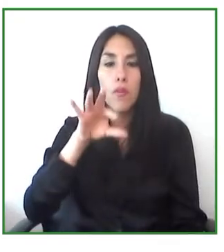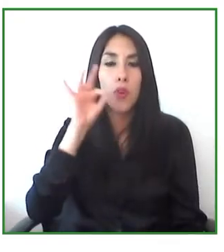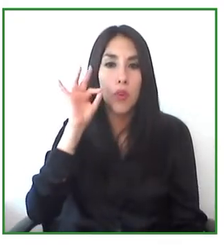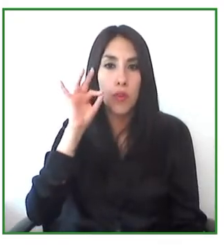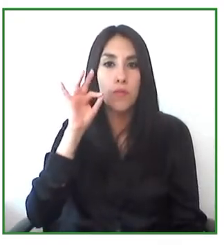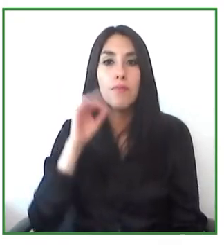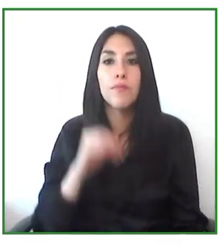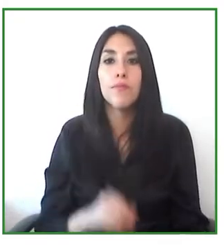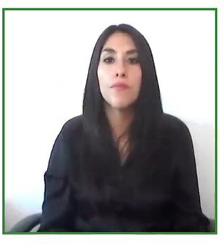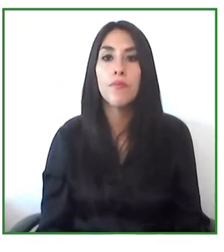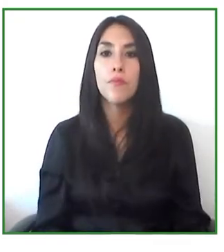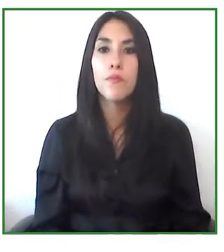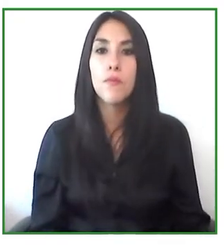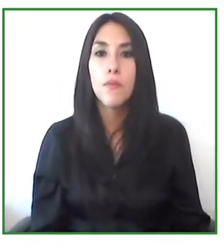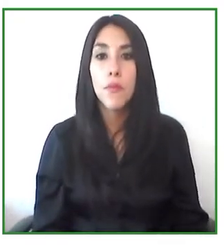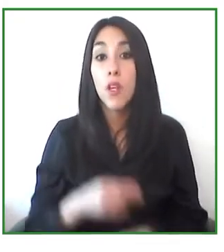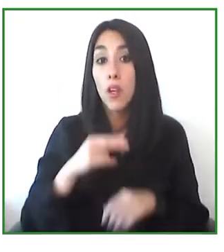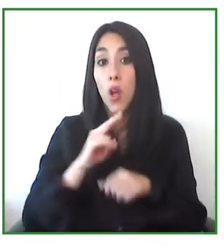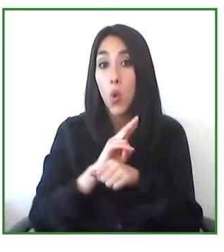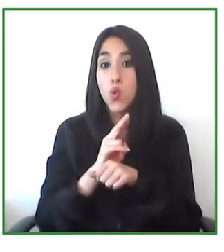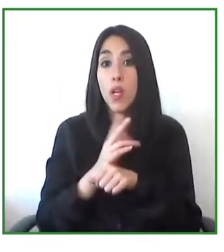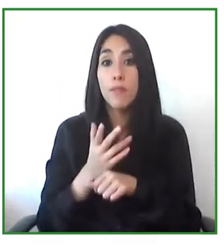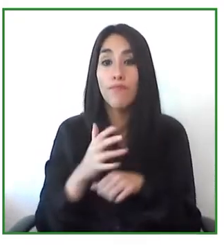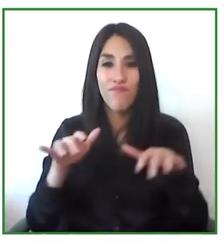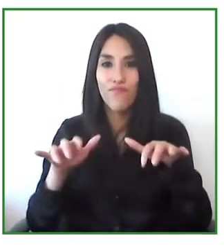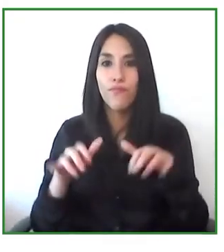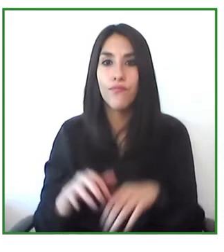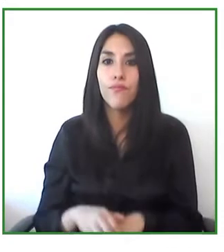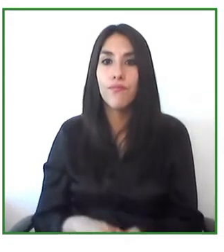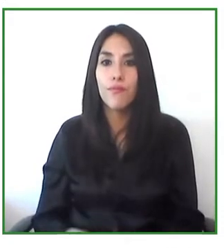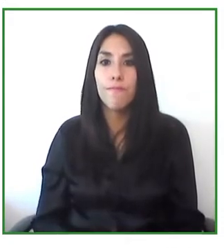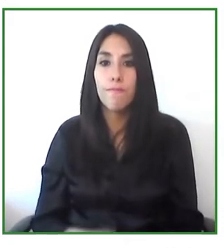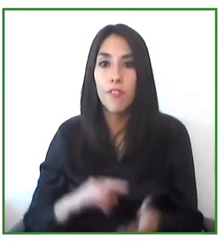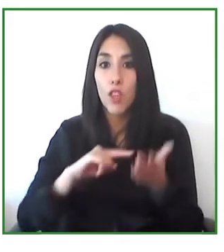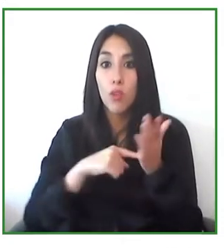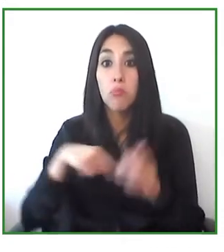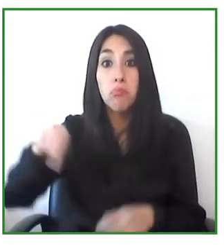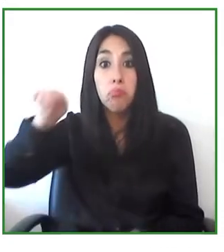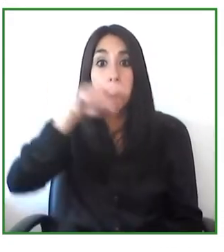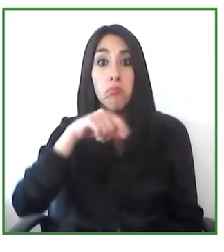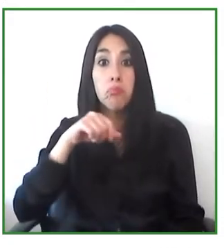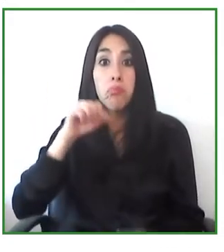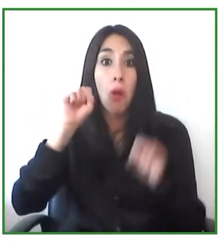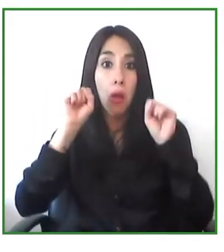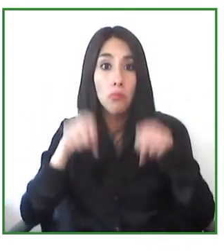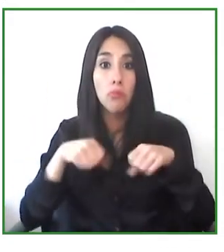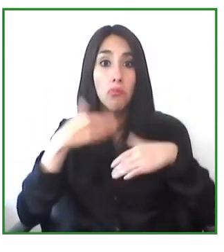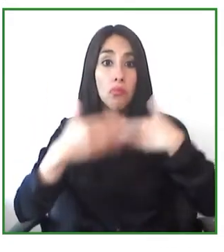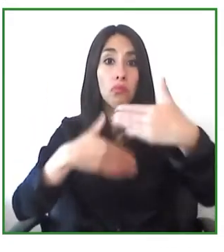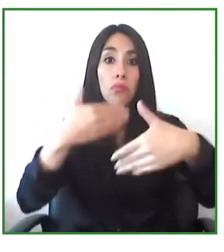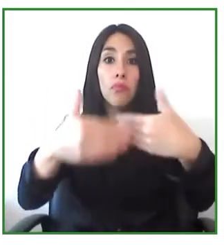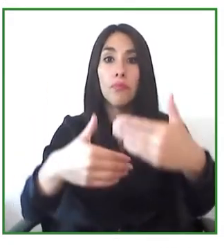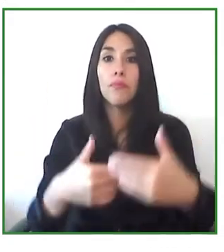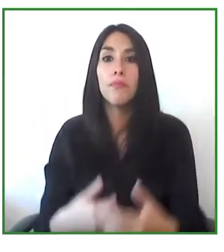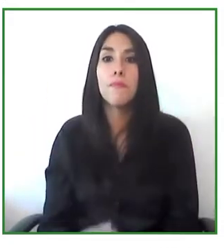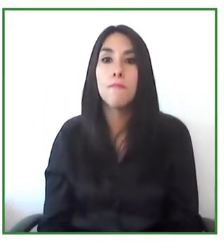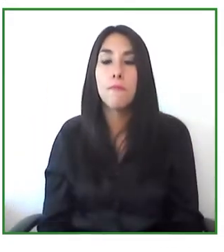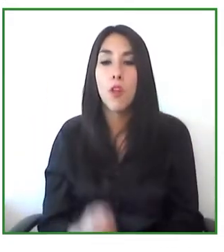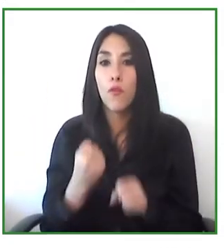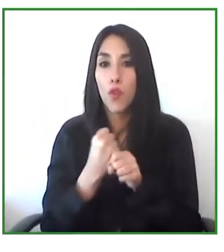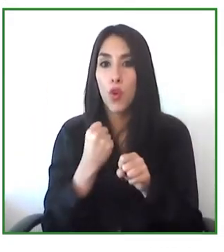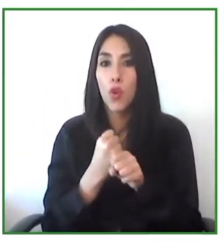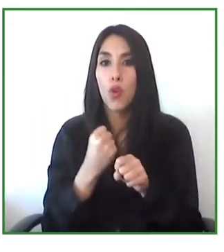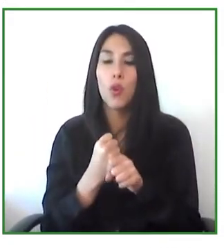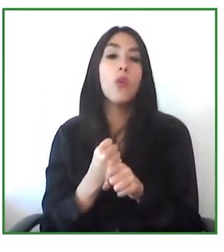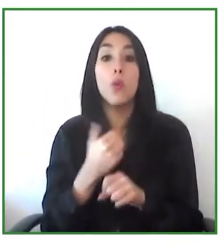que estos puedan mejorar su desempeño laboral. Y obviamente esto lo vamos a medir con registros